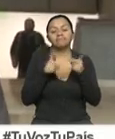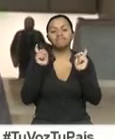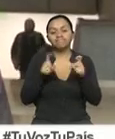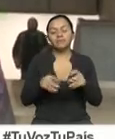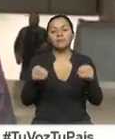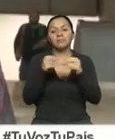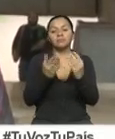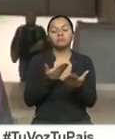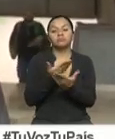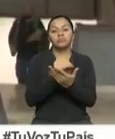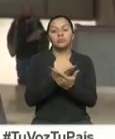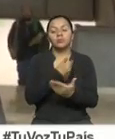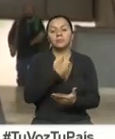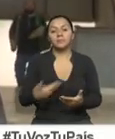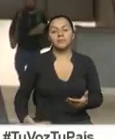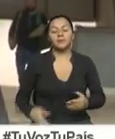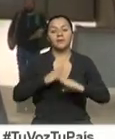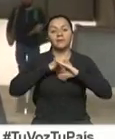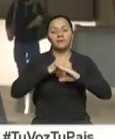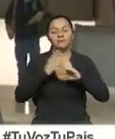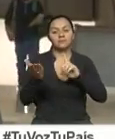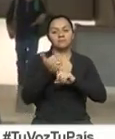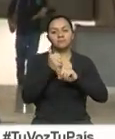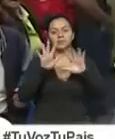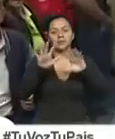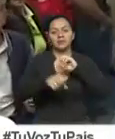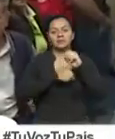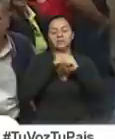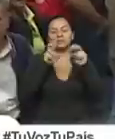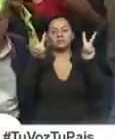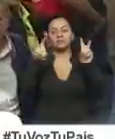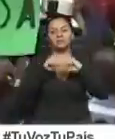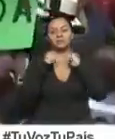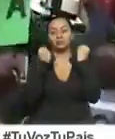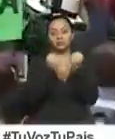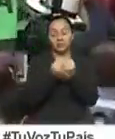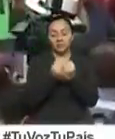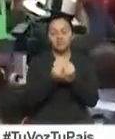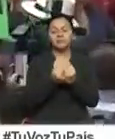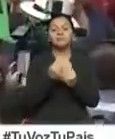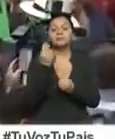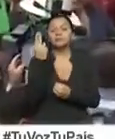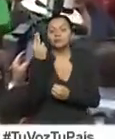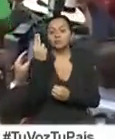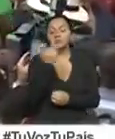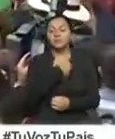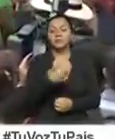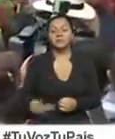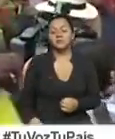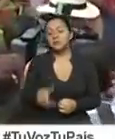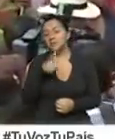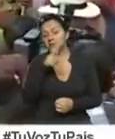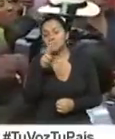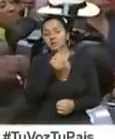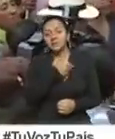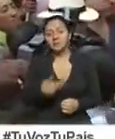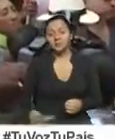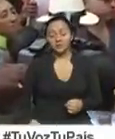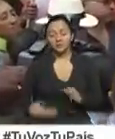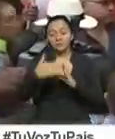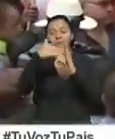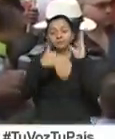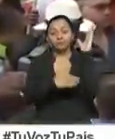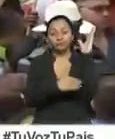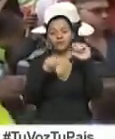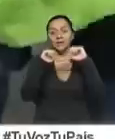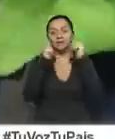el planteamiento del presidente a defender lo logrado en todo el campo social. El binomio presidencial y la lista nacional de candidatos a asambleístas de